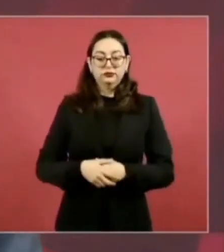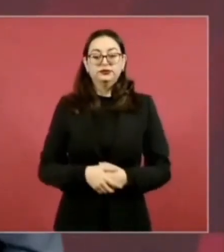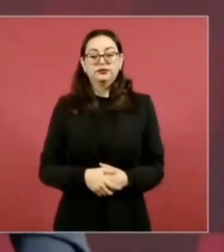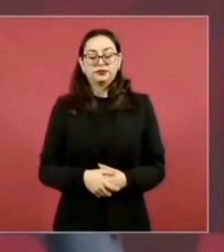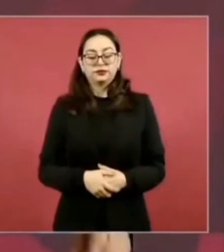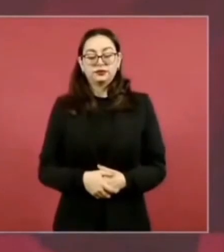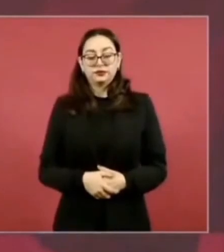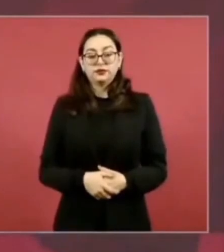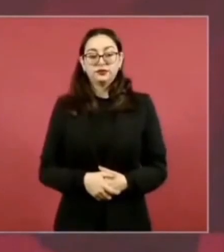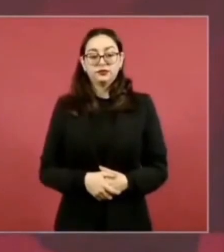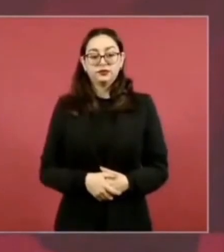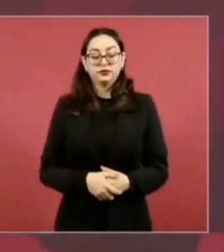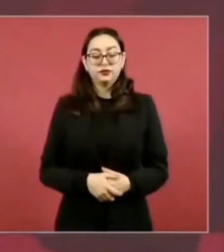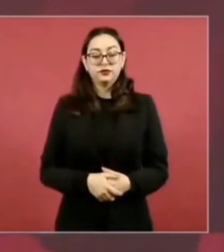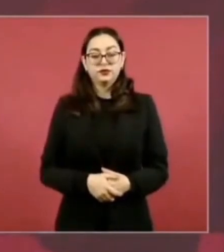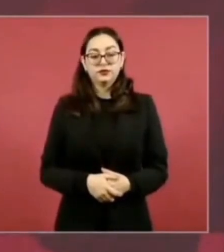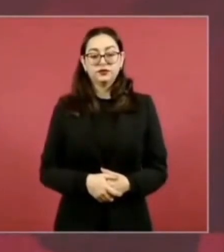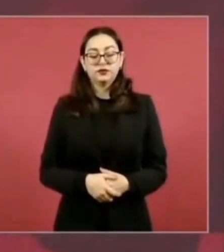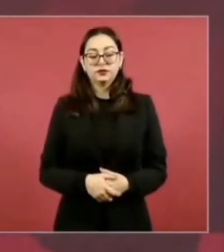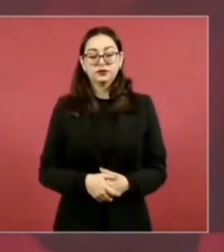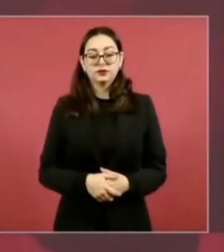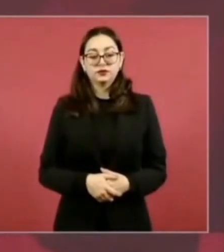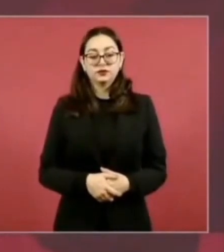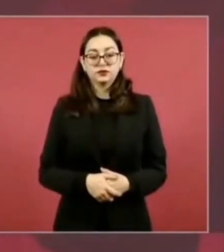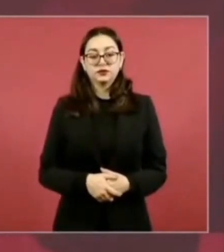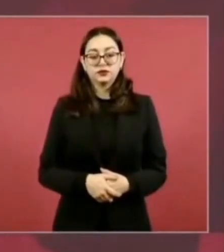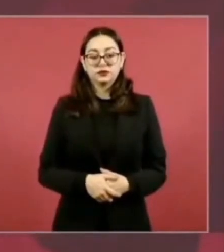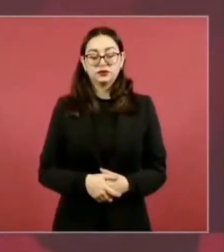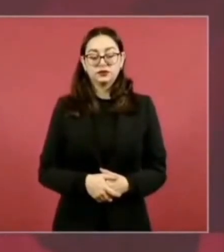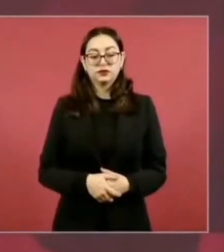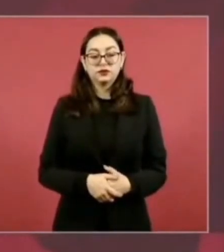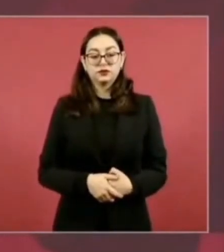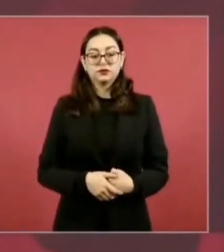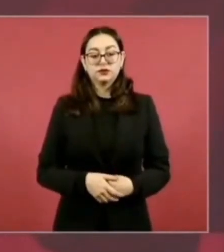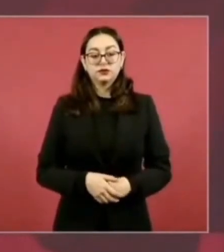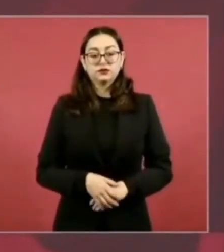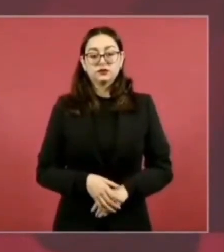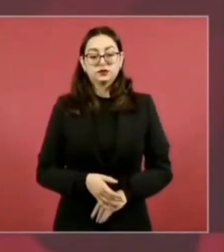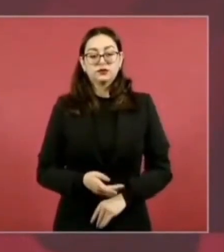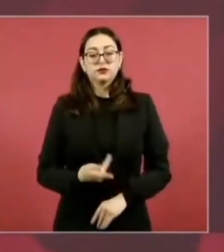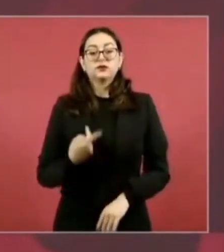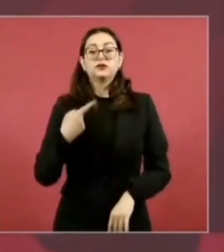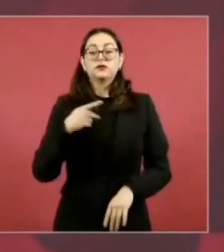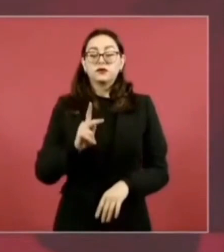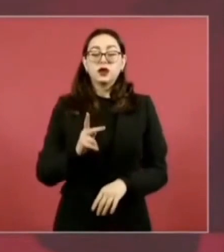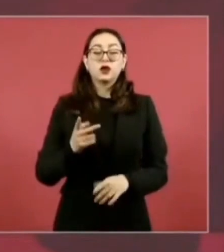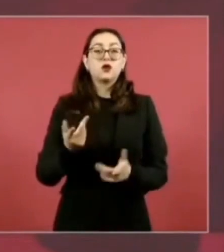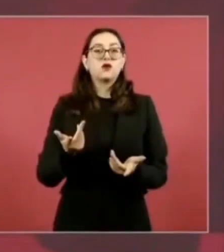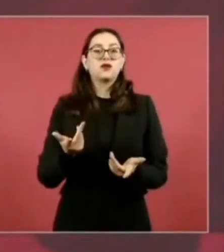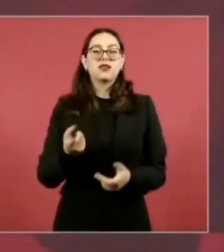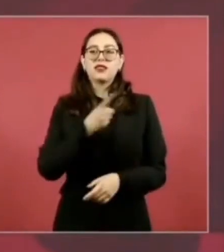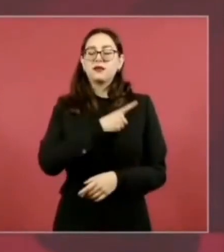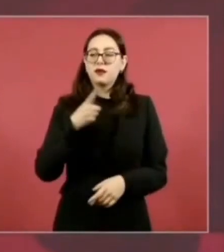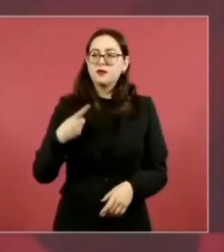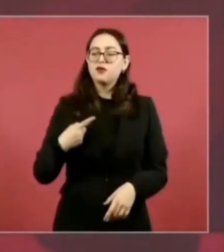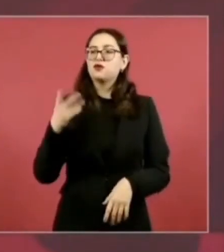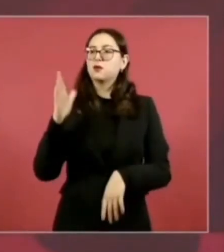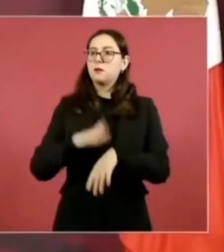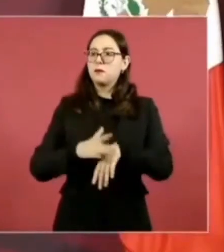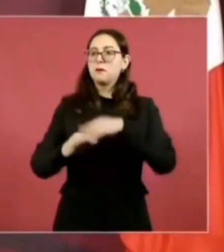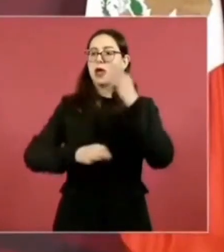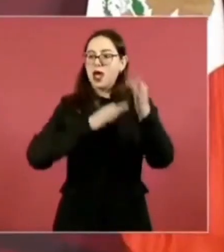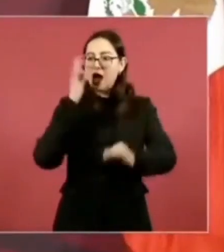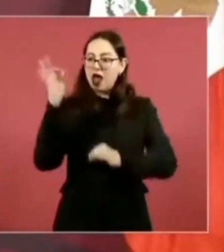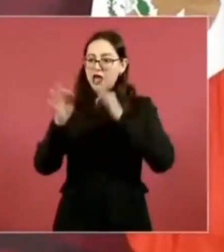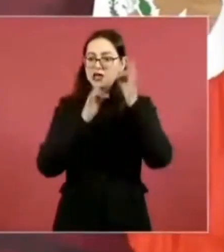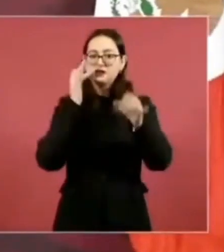Pero todo esto tiene que ser parte de una campaña de